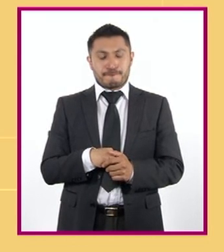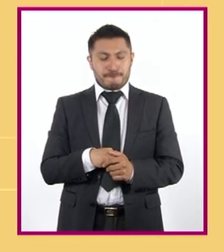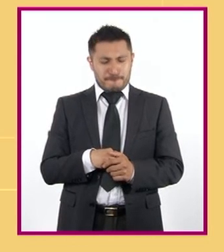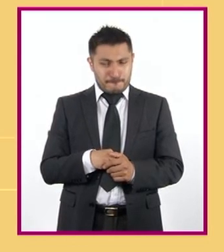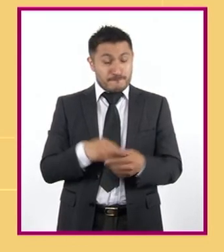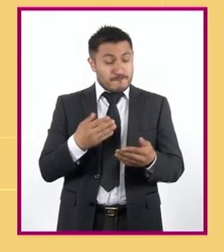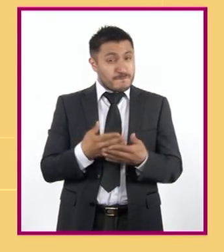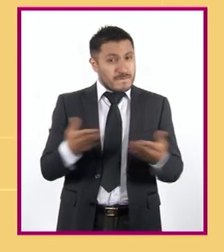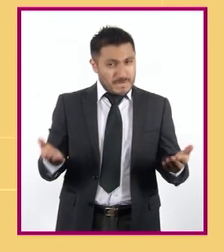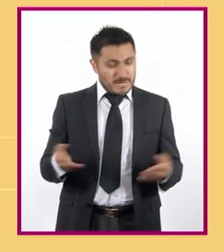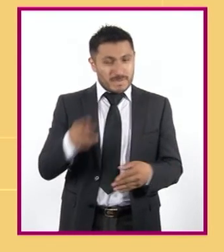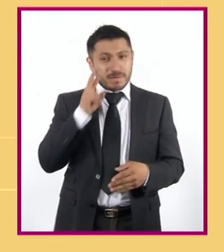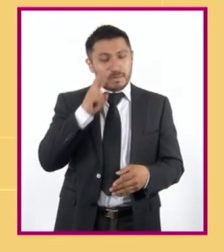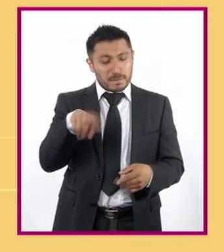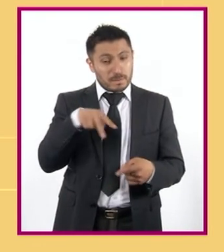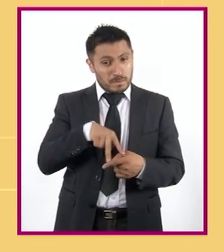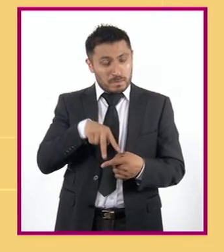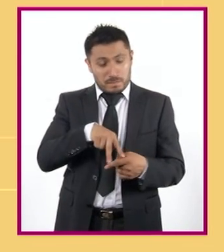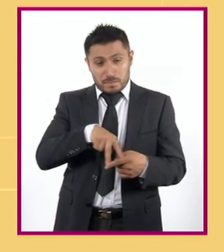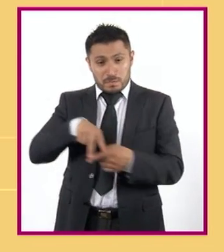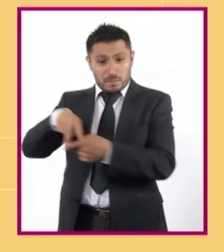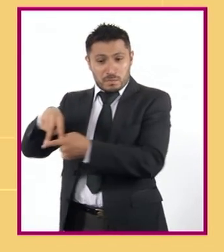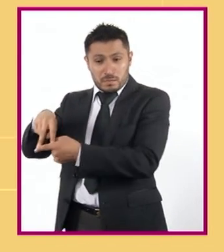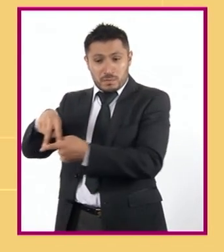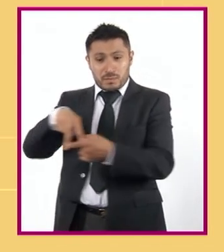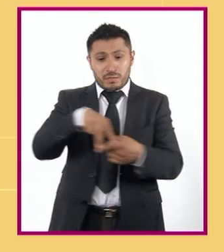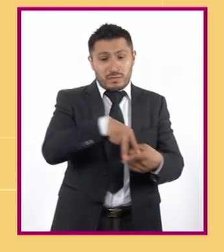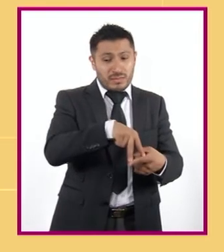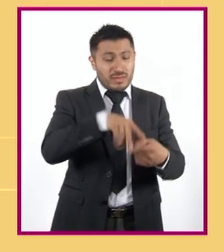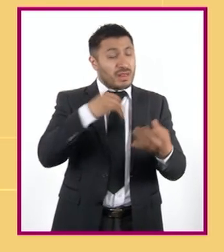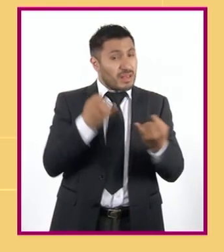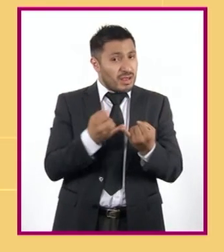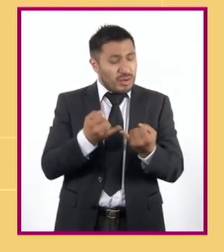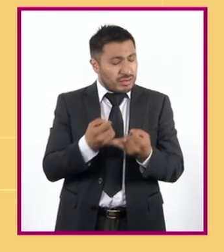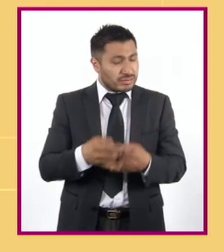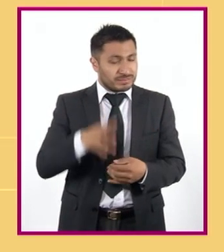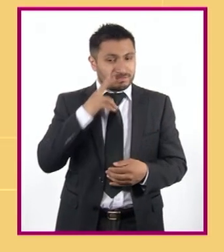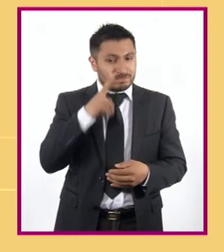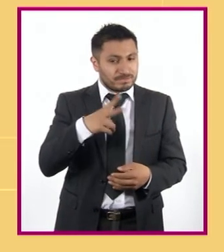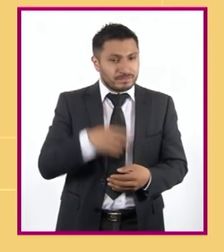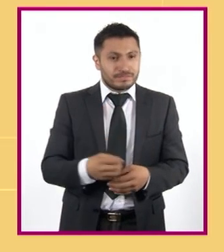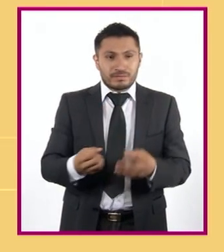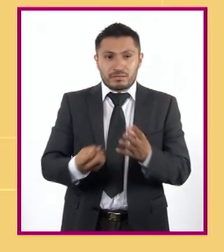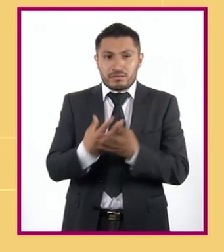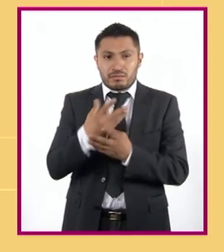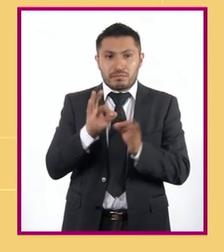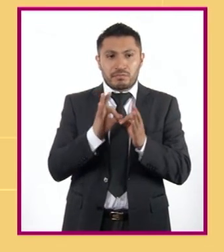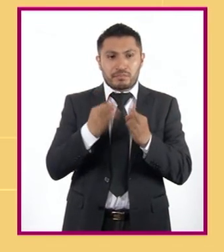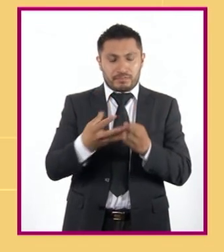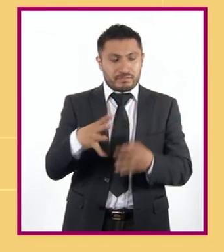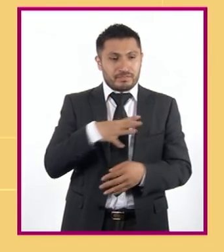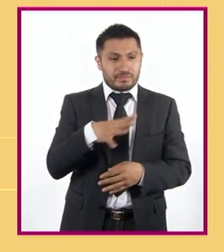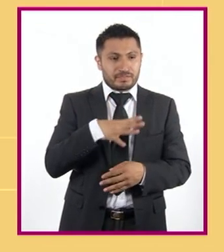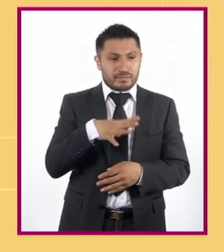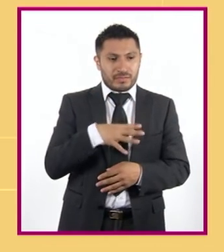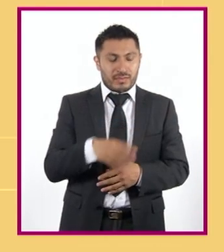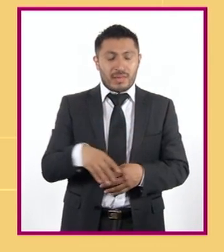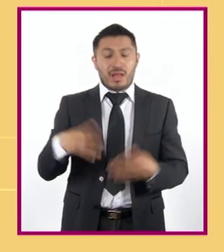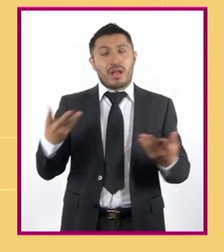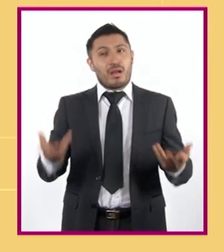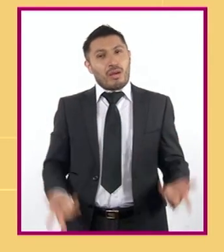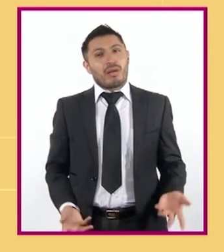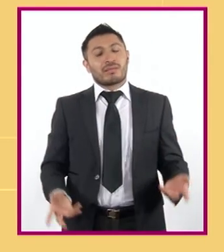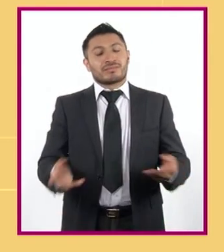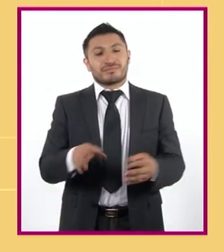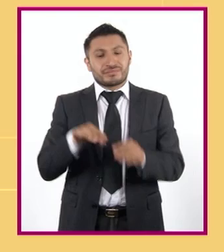¿Logran obtener el triángulo siguiente? Como pueden observar, la nueva figura formada se